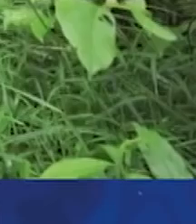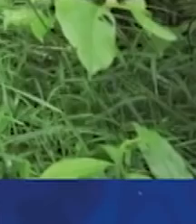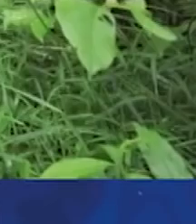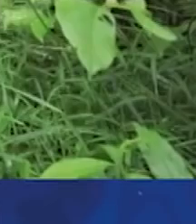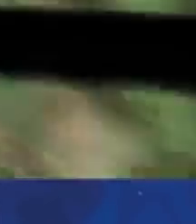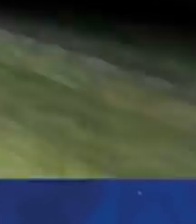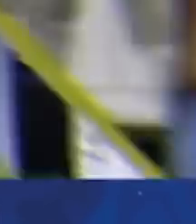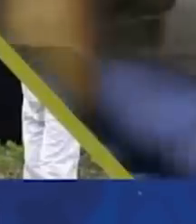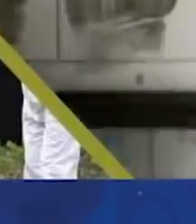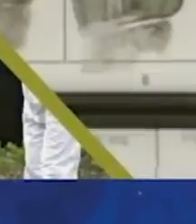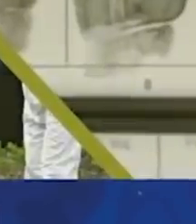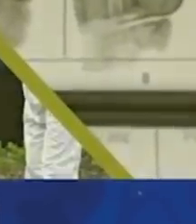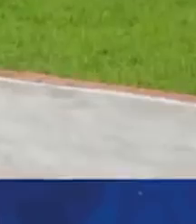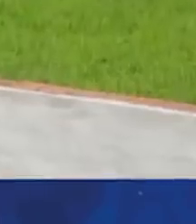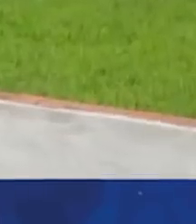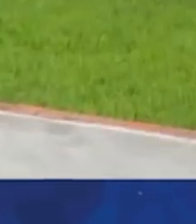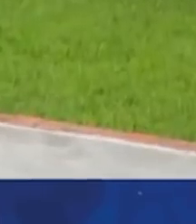Matrícula abierta.